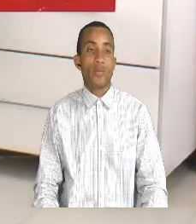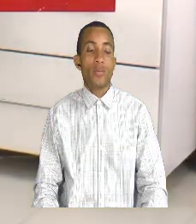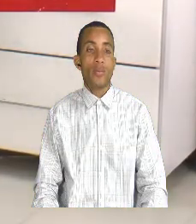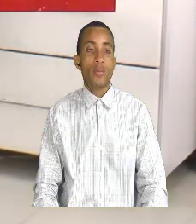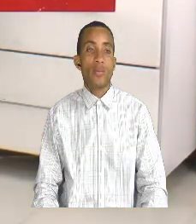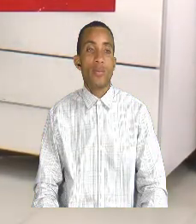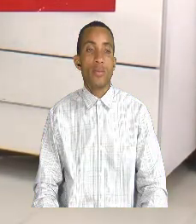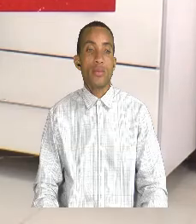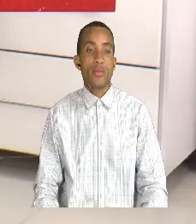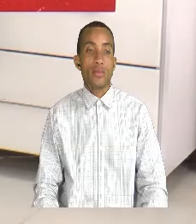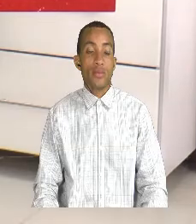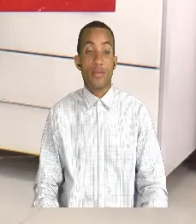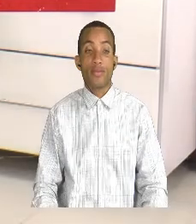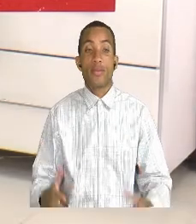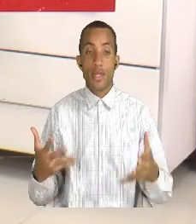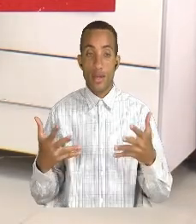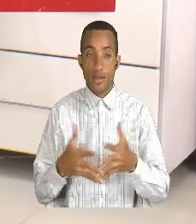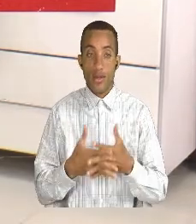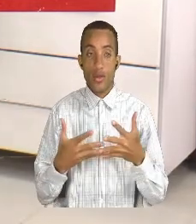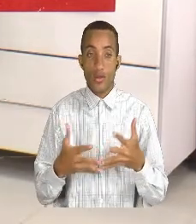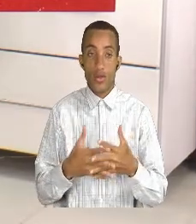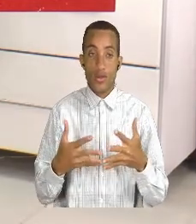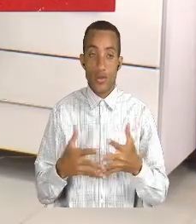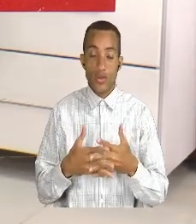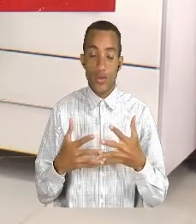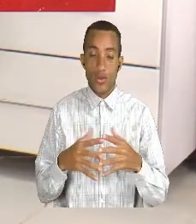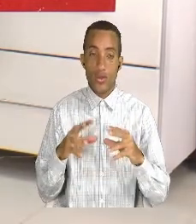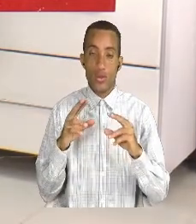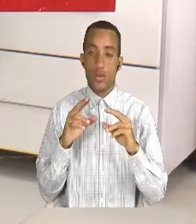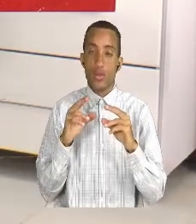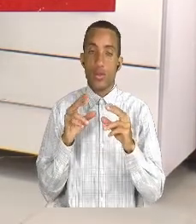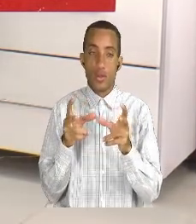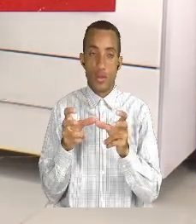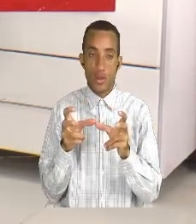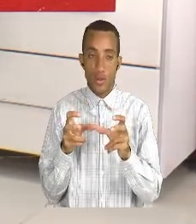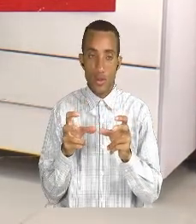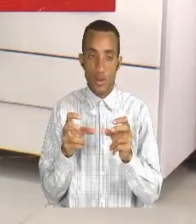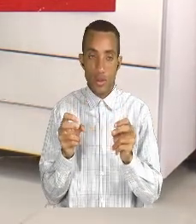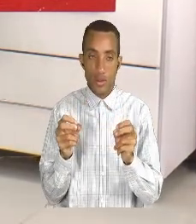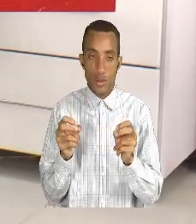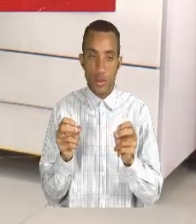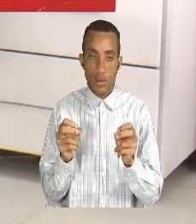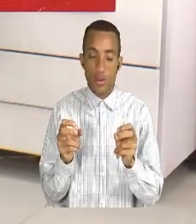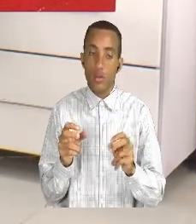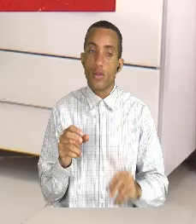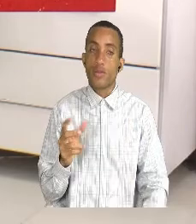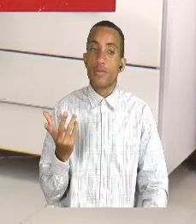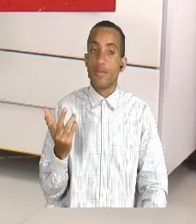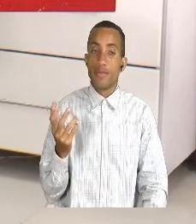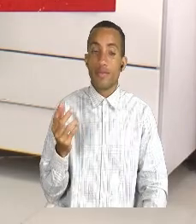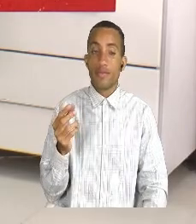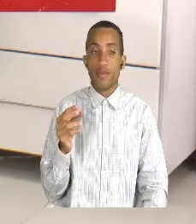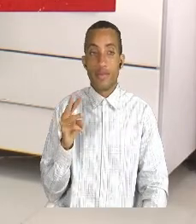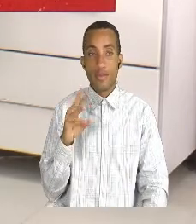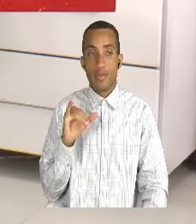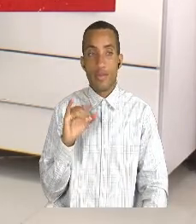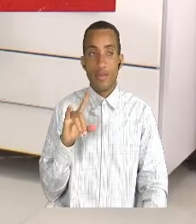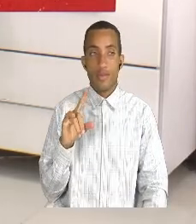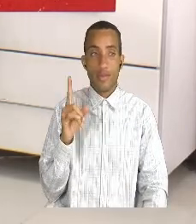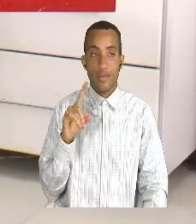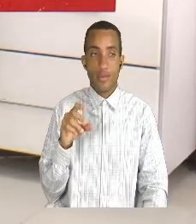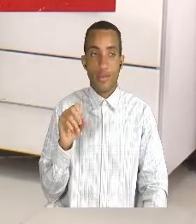Mariscos, veíamos en el recetario del día de hoy, y me encanta saludar como siempre a mi queridísimo Wilson Pratt. Hola, mi amor, pico, ¿cómo estás? Pico, el día que yo no doy pico, estos hombres